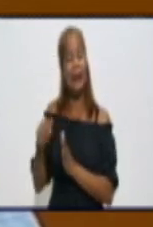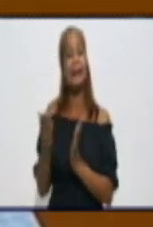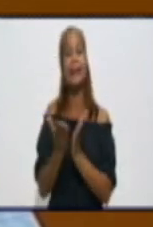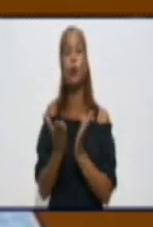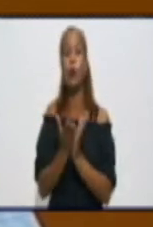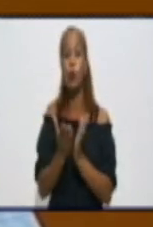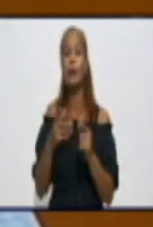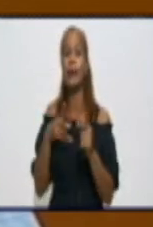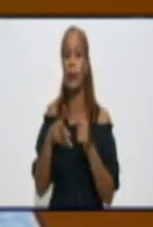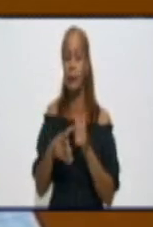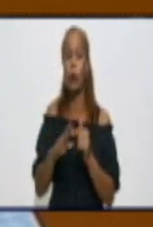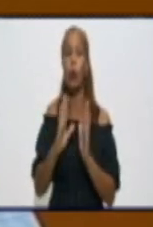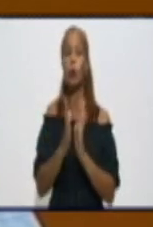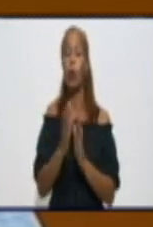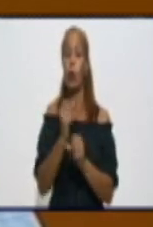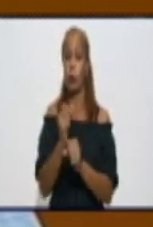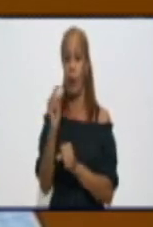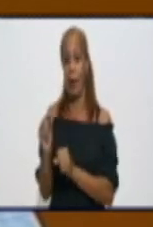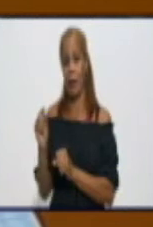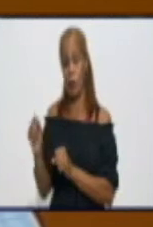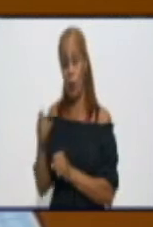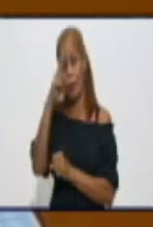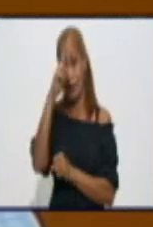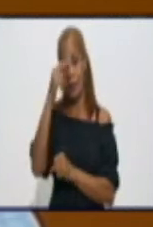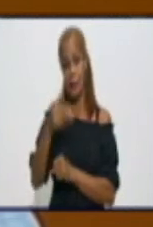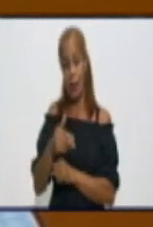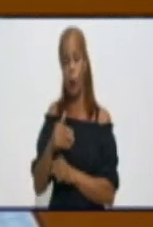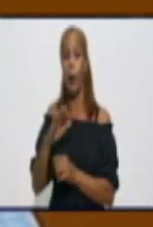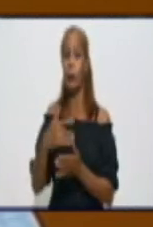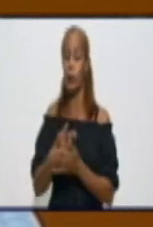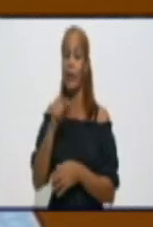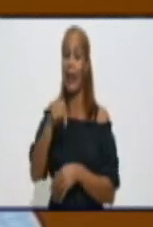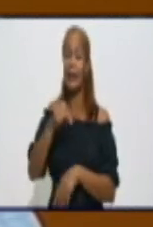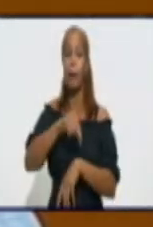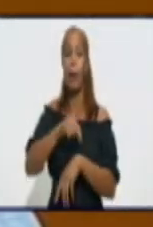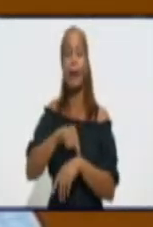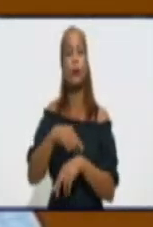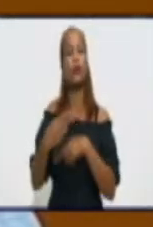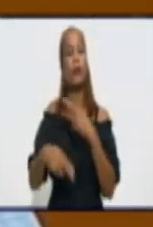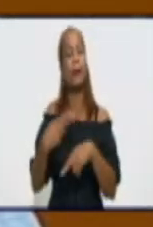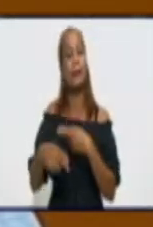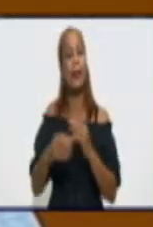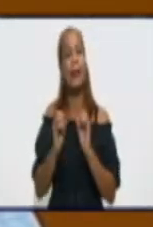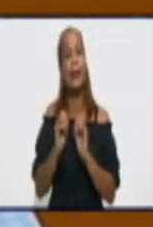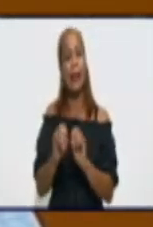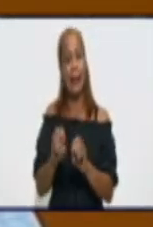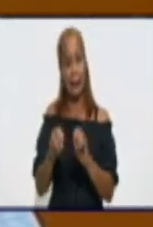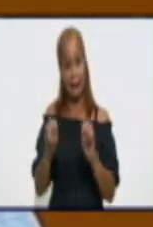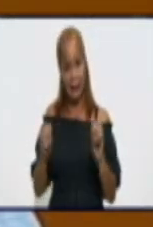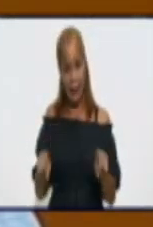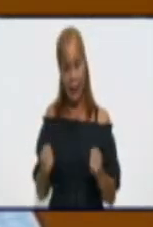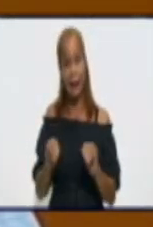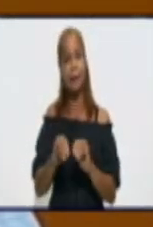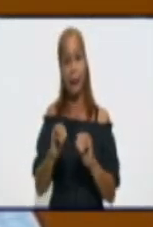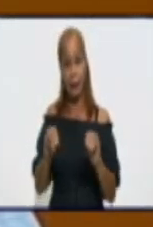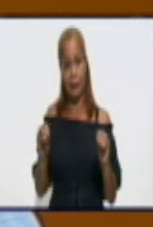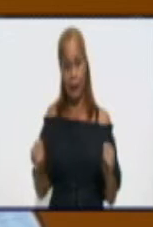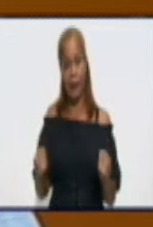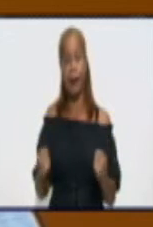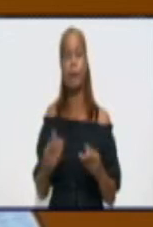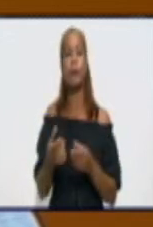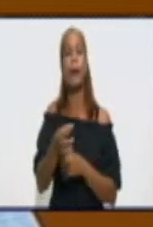intervención con los trabajadores de salud. En estos momentos debe estarse haciendo la entrega de este candidato vacunal en el